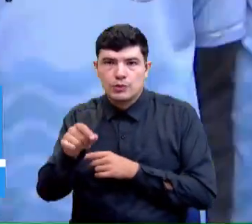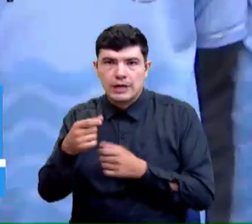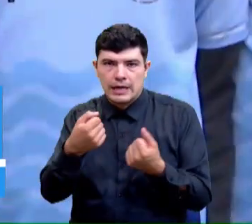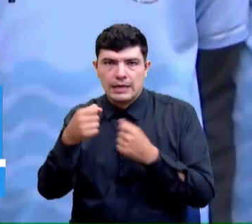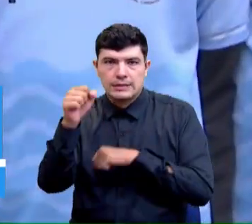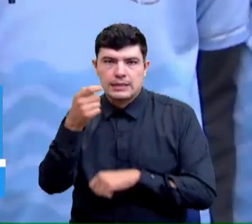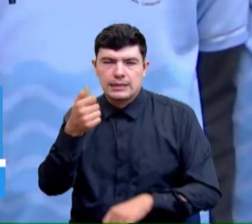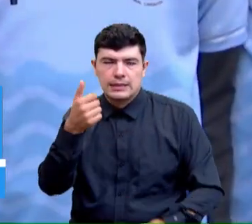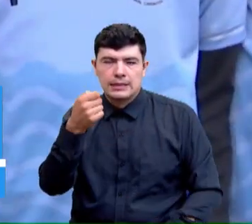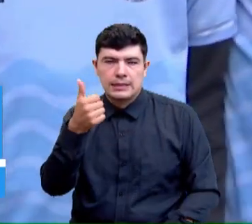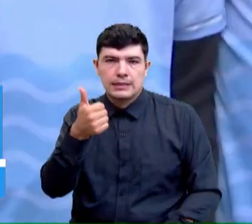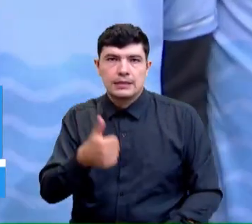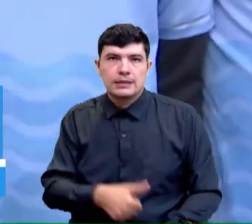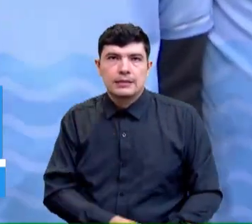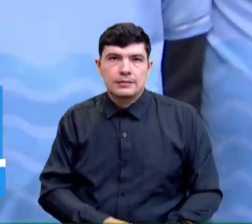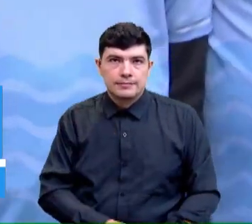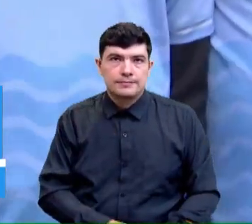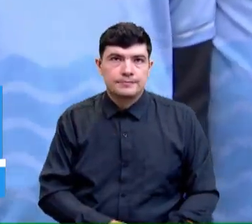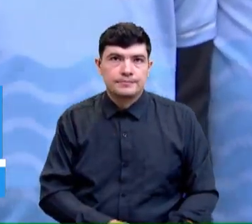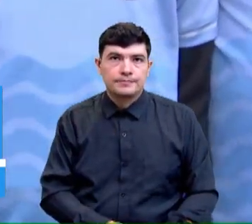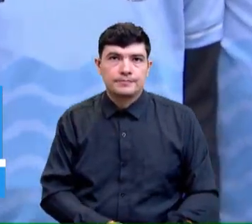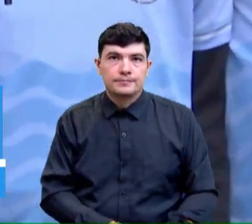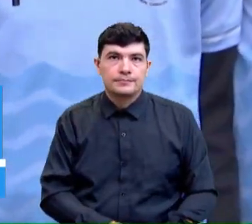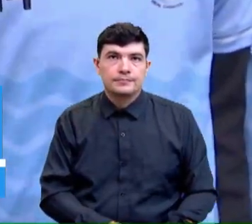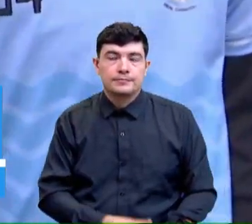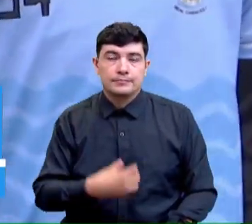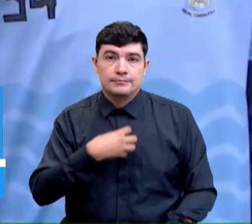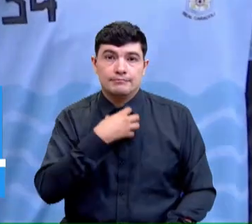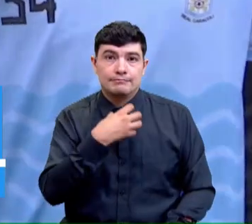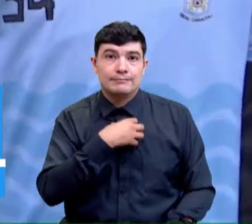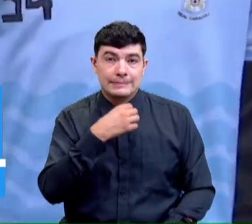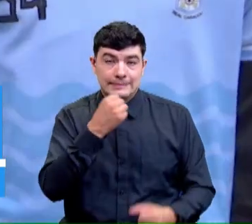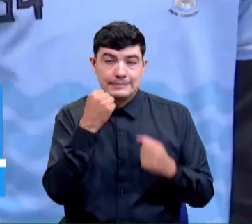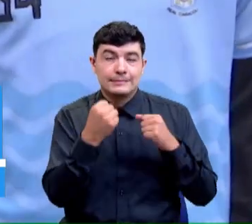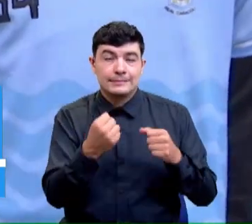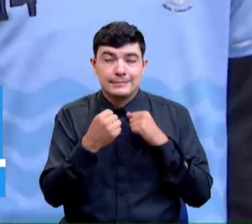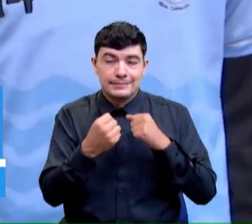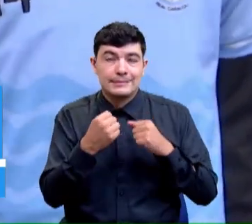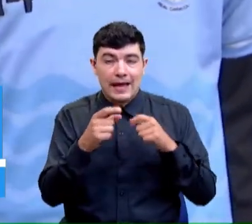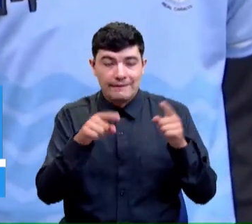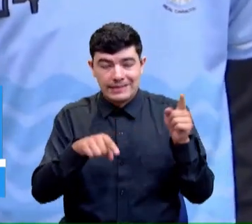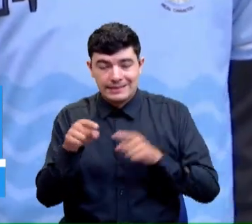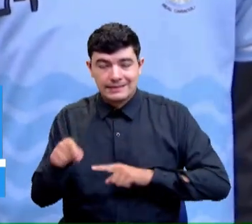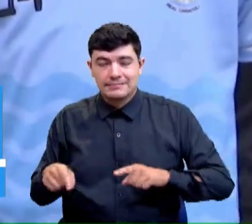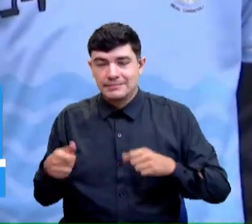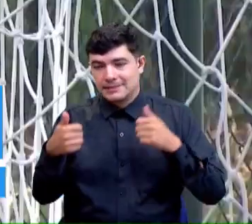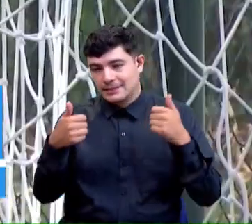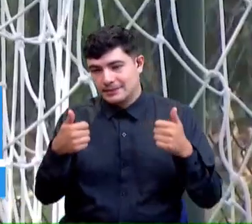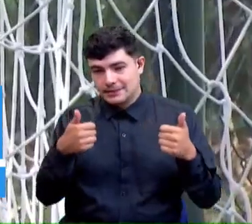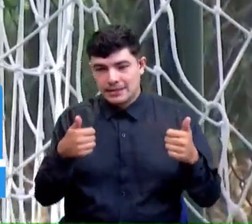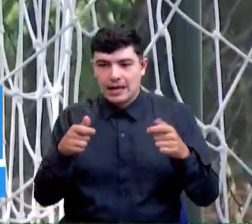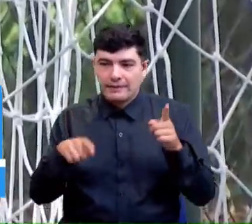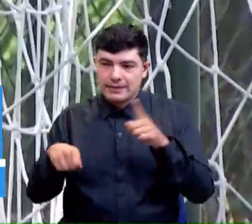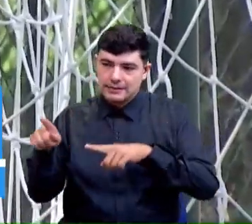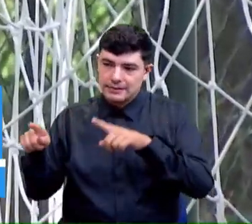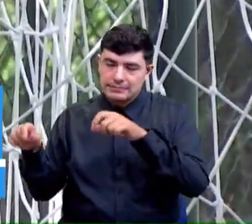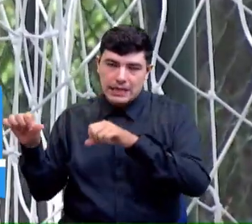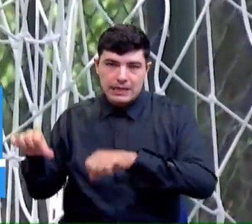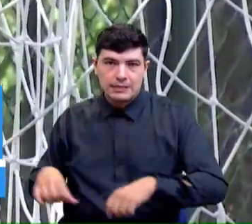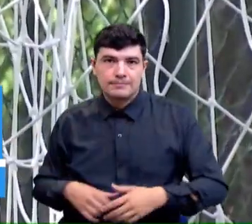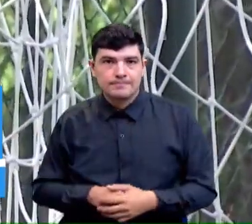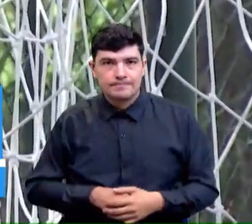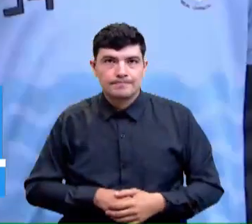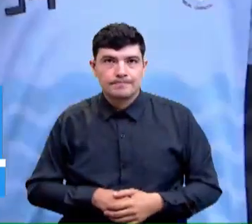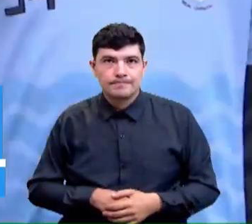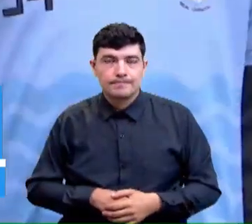finales. Pues la competencia es muy dura, a veces los partidos son duros y a veces los partidos son fáciles. Pues tener